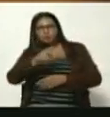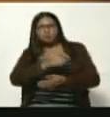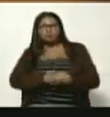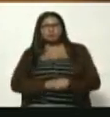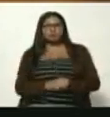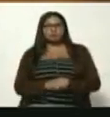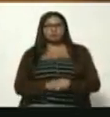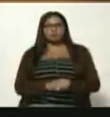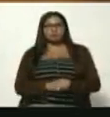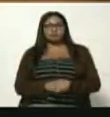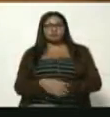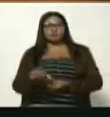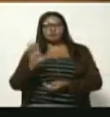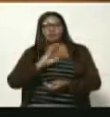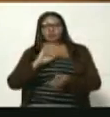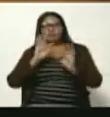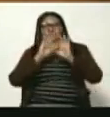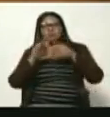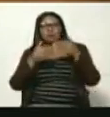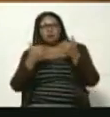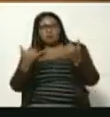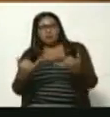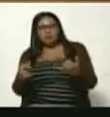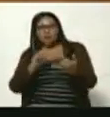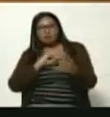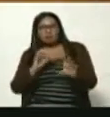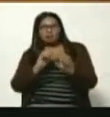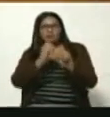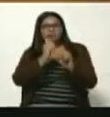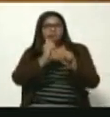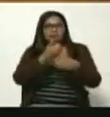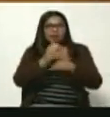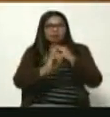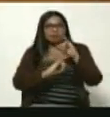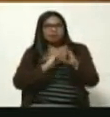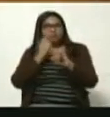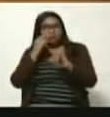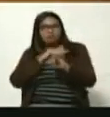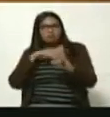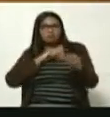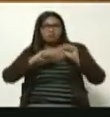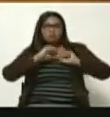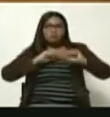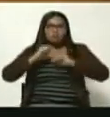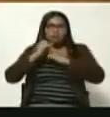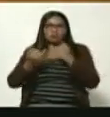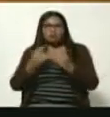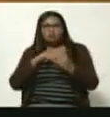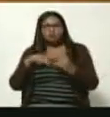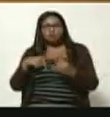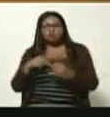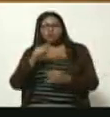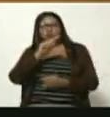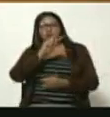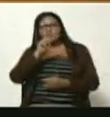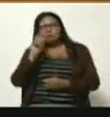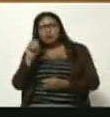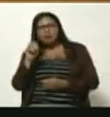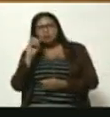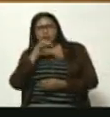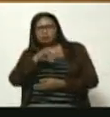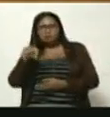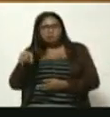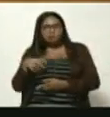las cosas, hoy en medio de la actual coyuntura internacional, nuestro movimiento y sus 120